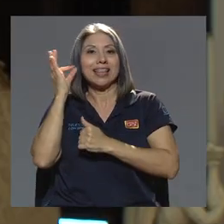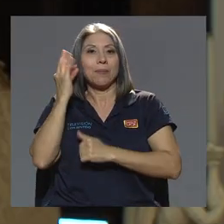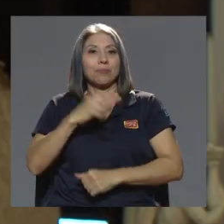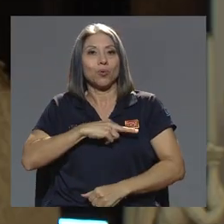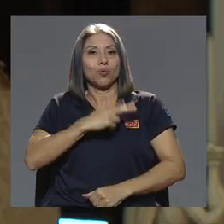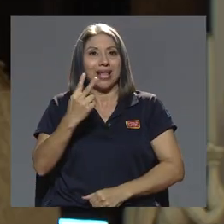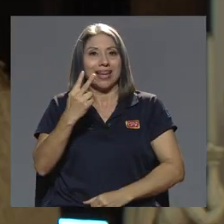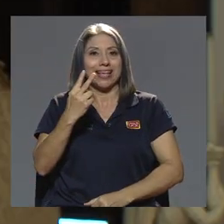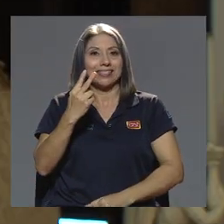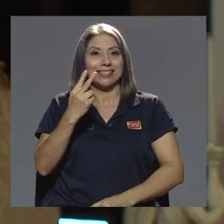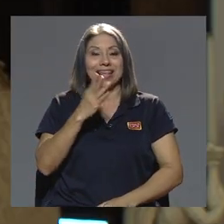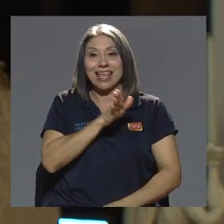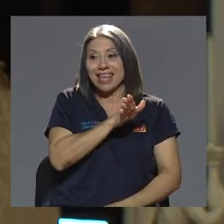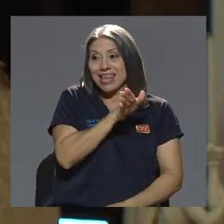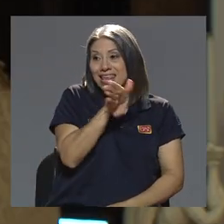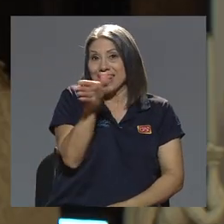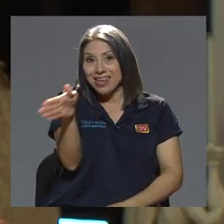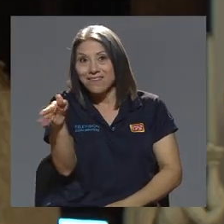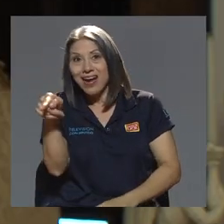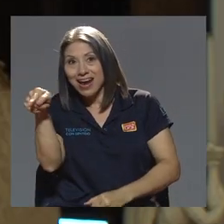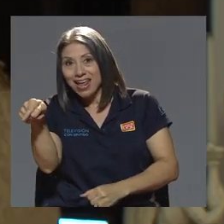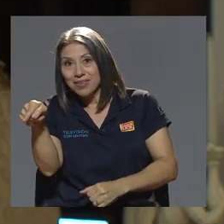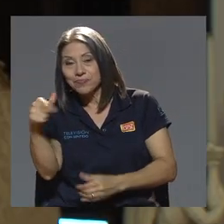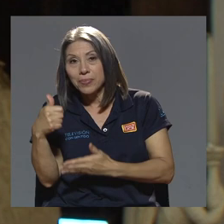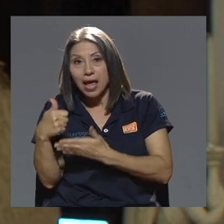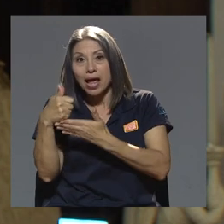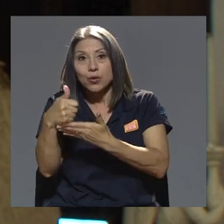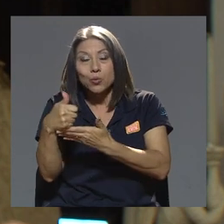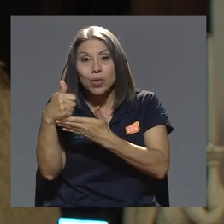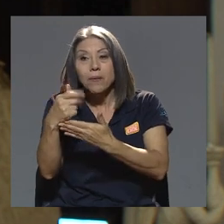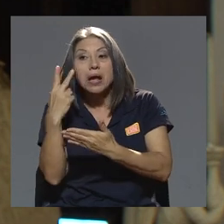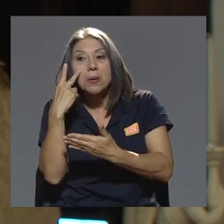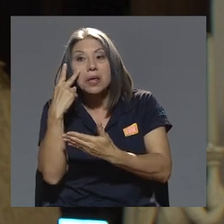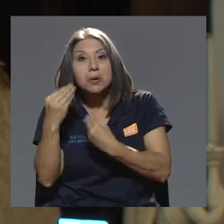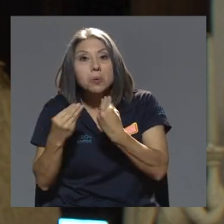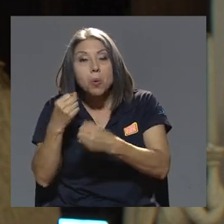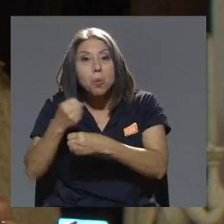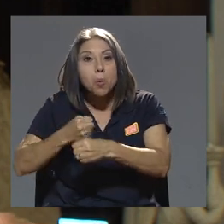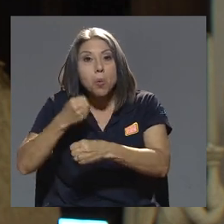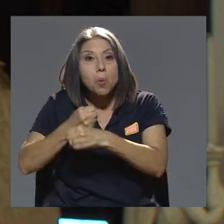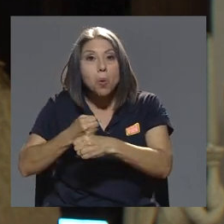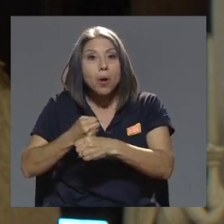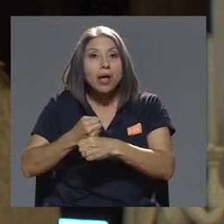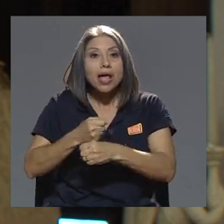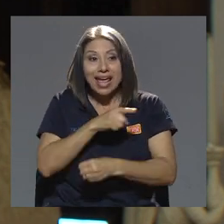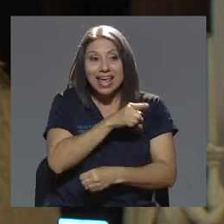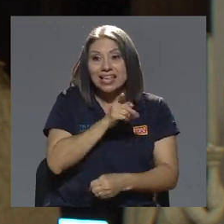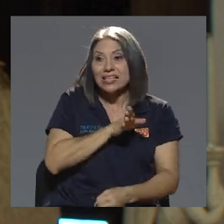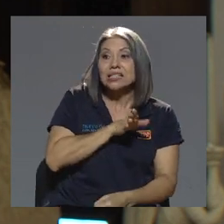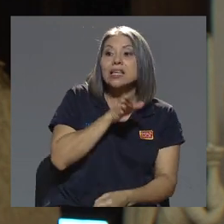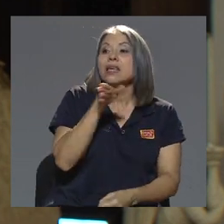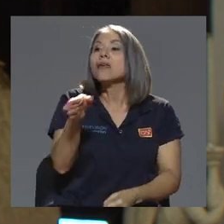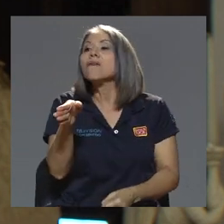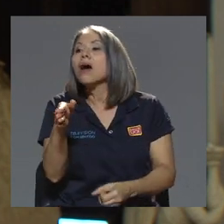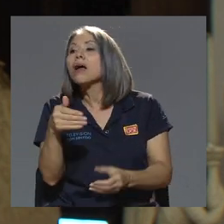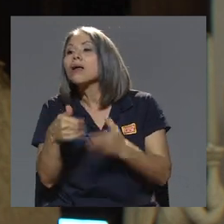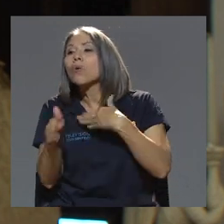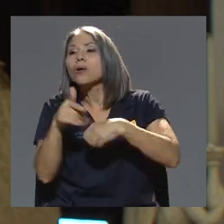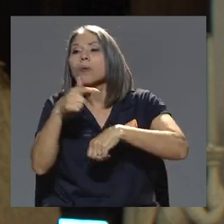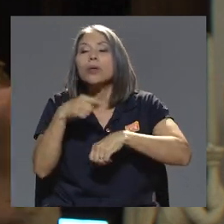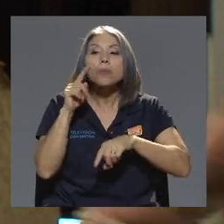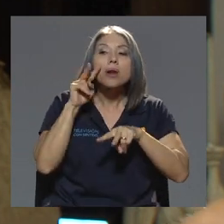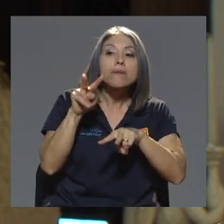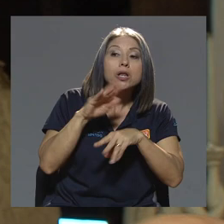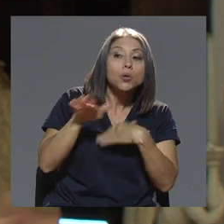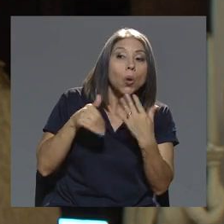a los hogares, ayudaban a ver cómo estaba funcionando, llegaban a horas imprevistas a ver si se servían bien las comidas, si se hacía